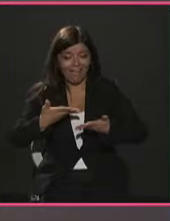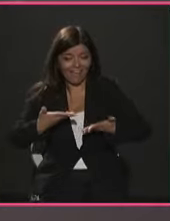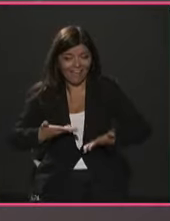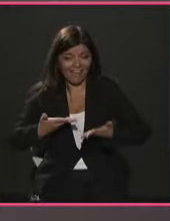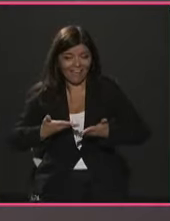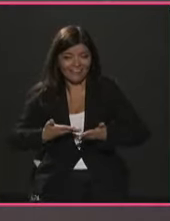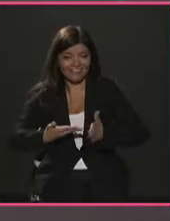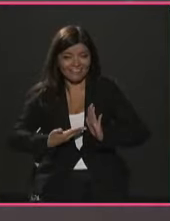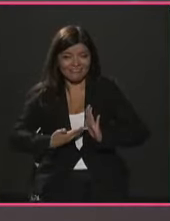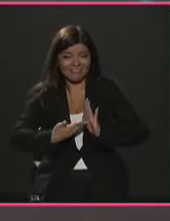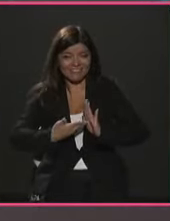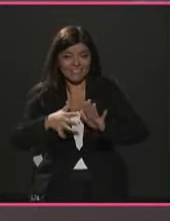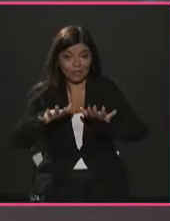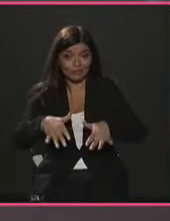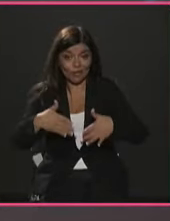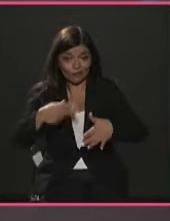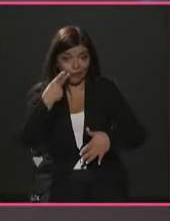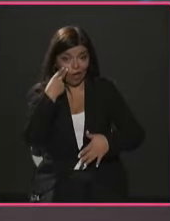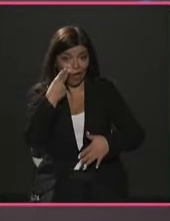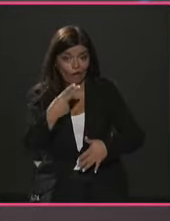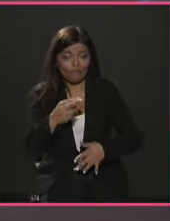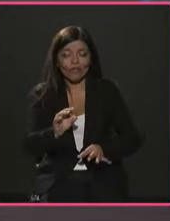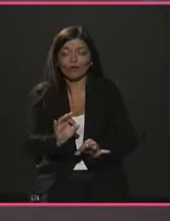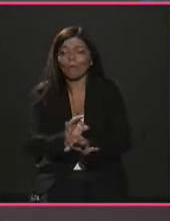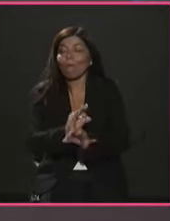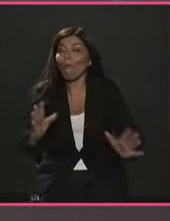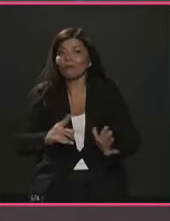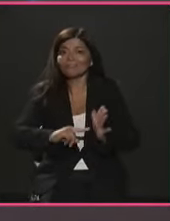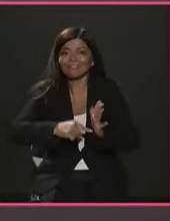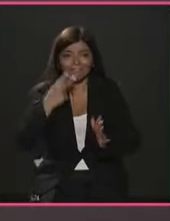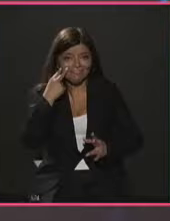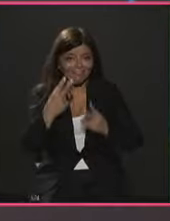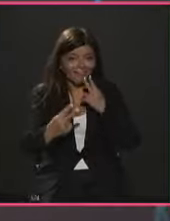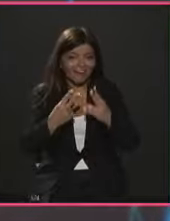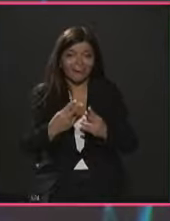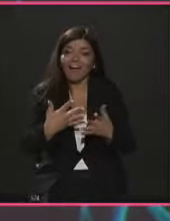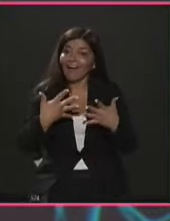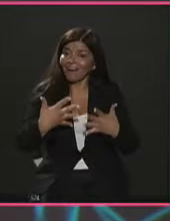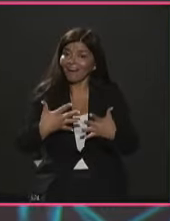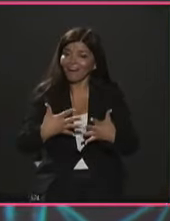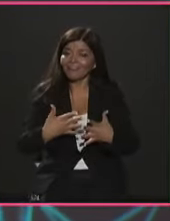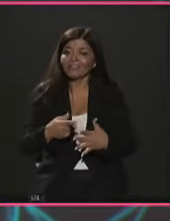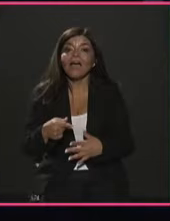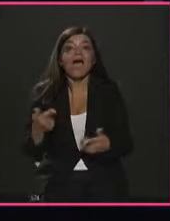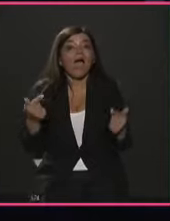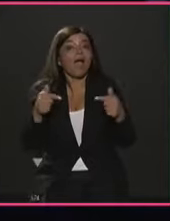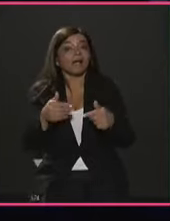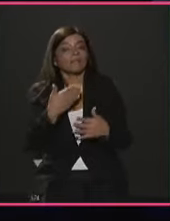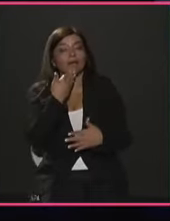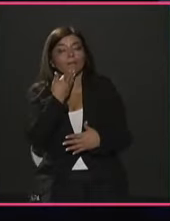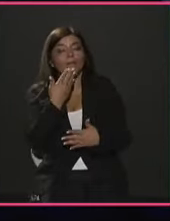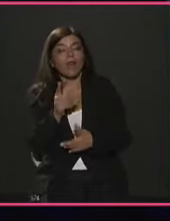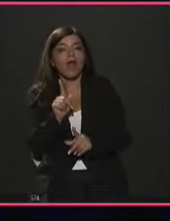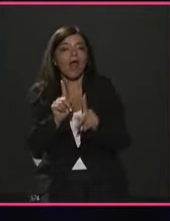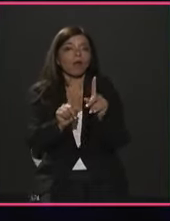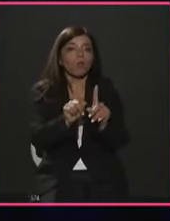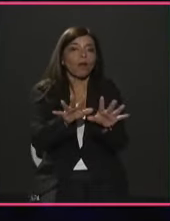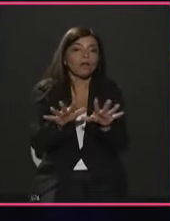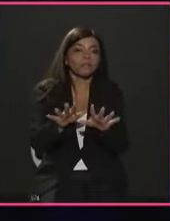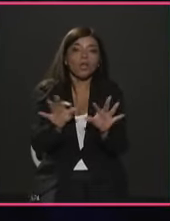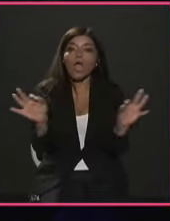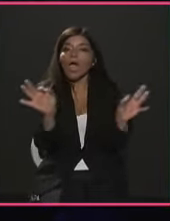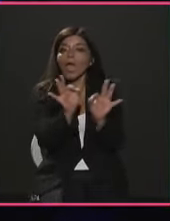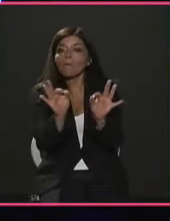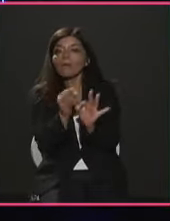esta presentación que adems edeser y acá quiero entregar algunos créditos también y